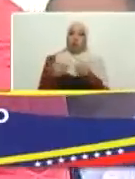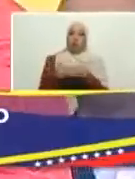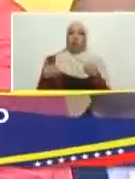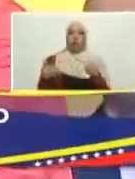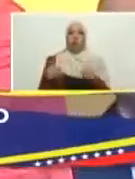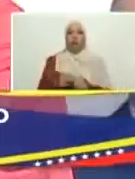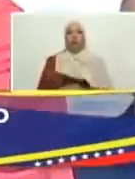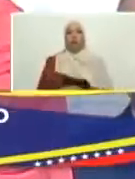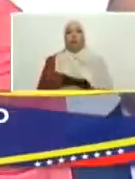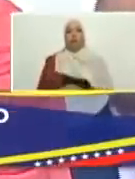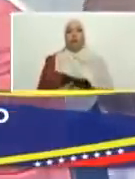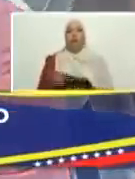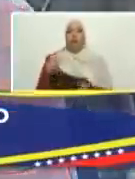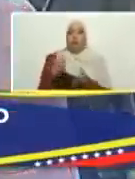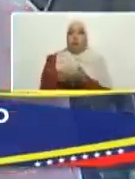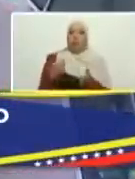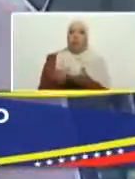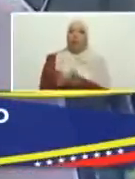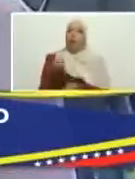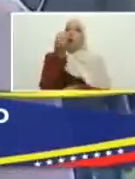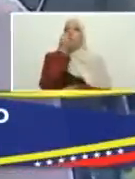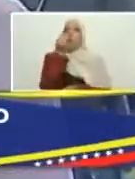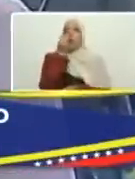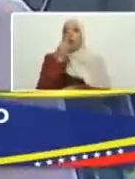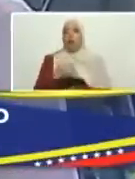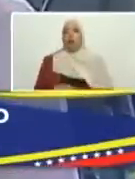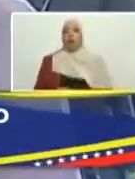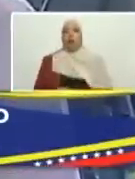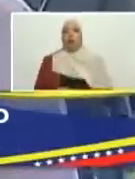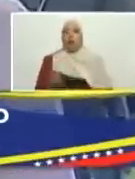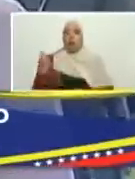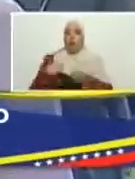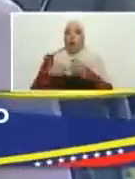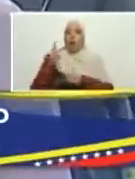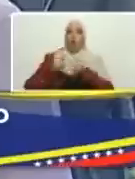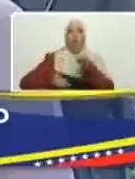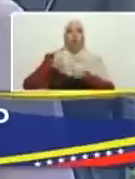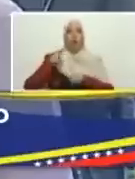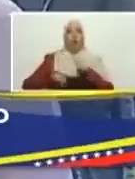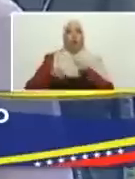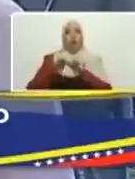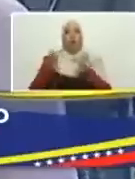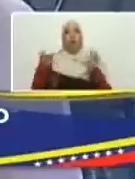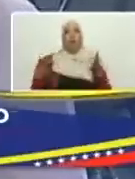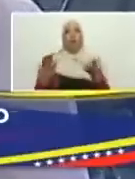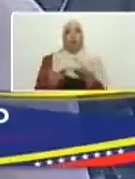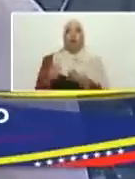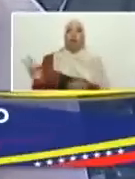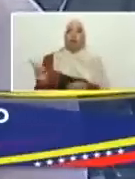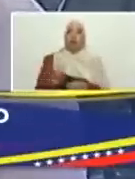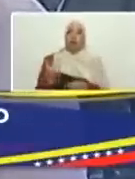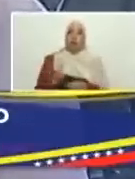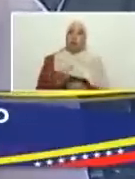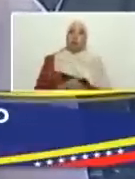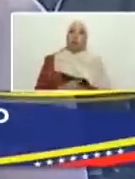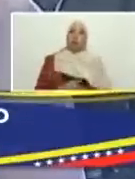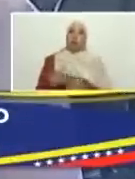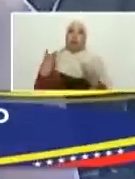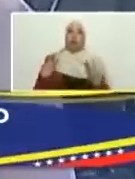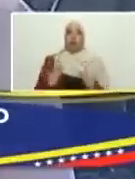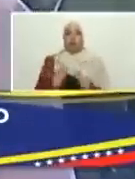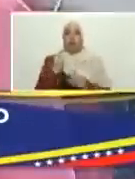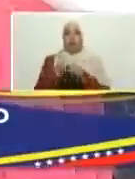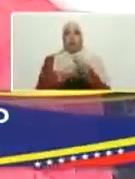general, le tienes que pagar con alimentos o con productos. Eso es un modelo colonial. Así. Venezuela denuncia el modelo colonial